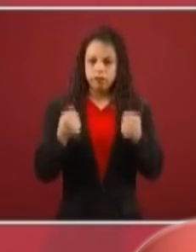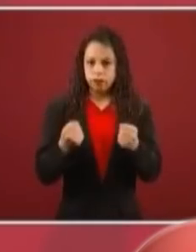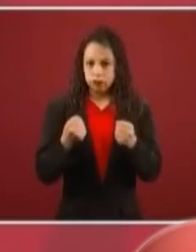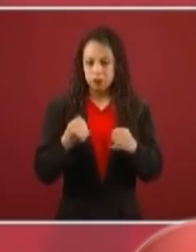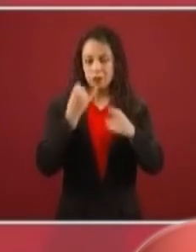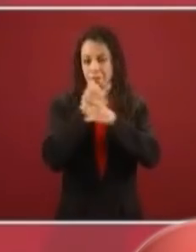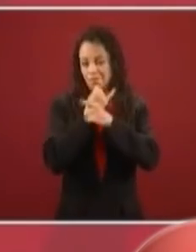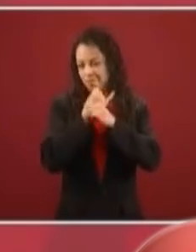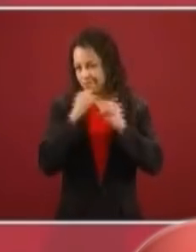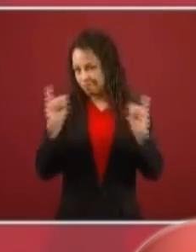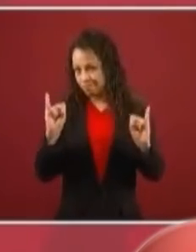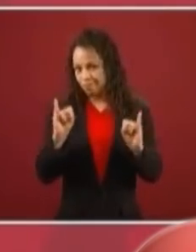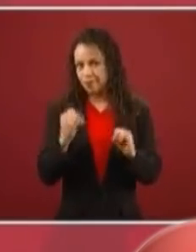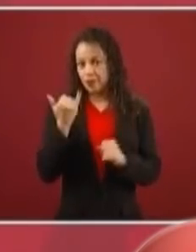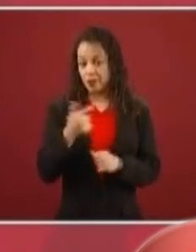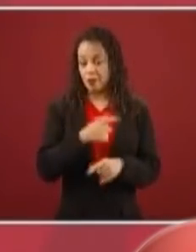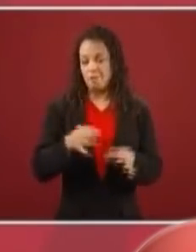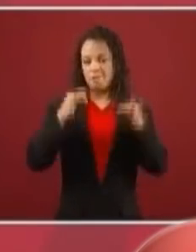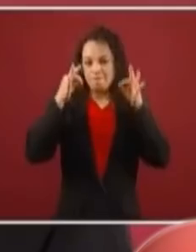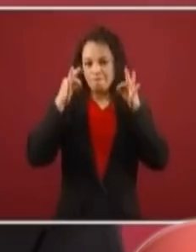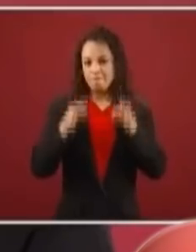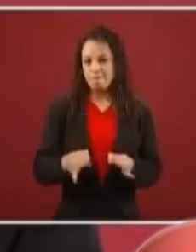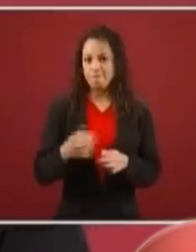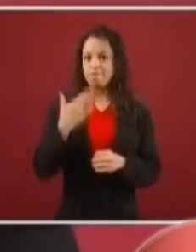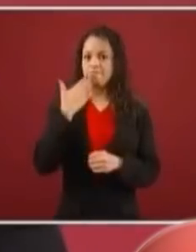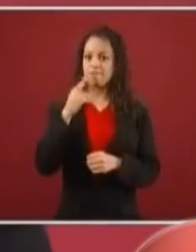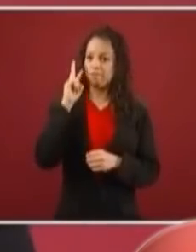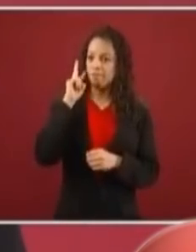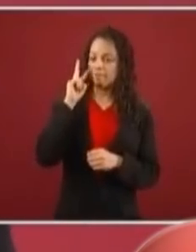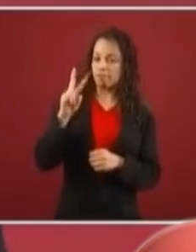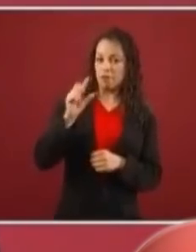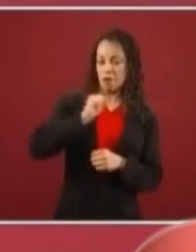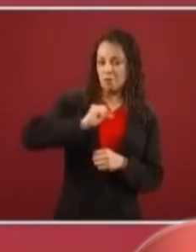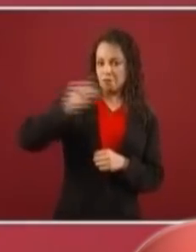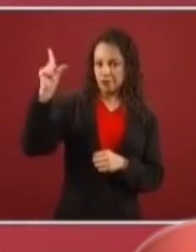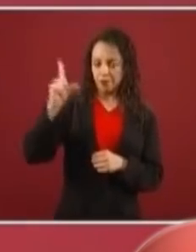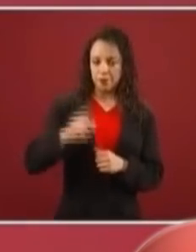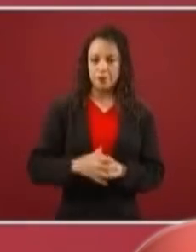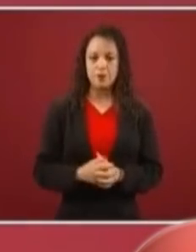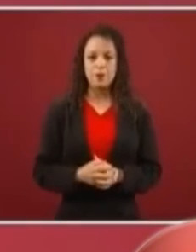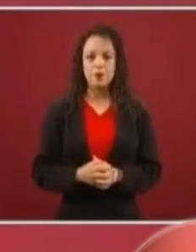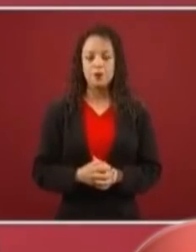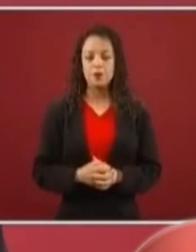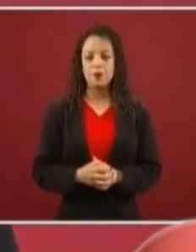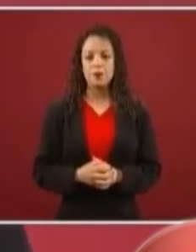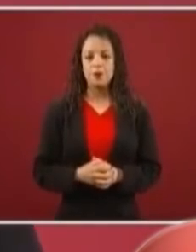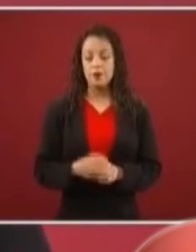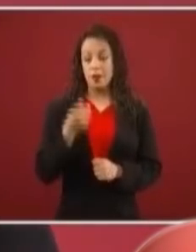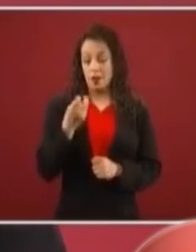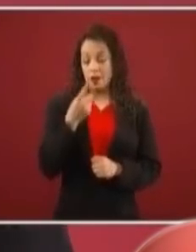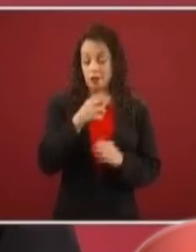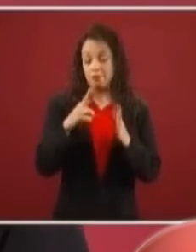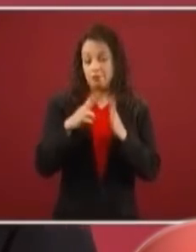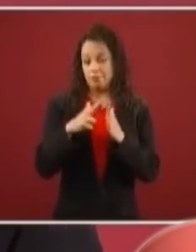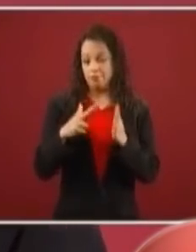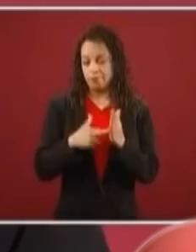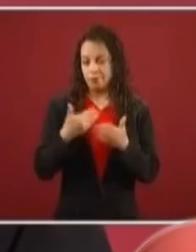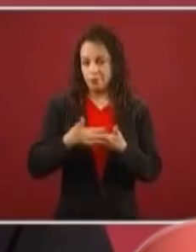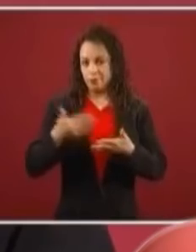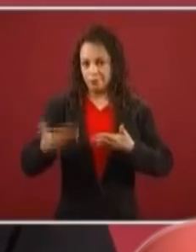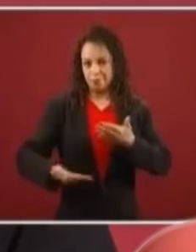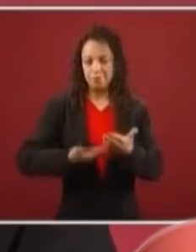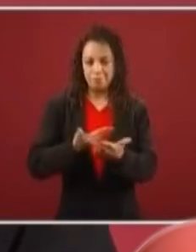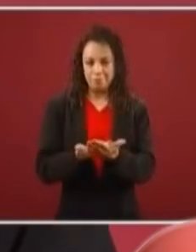independiente, legitimado y prestigiado. De tal suerte que la reforma que se